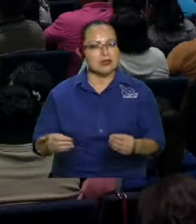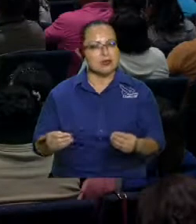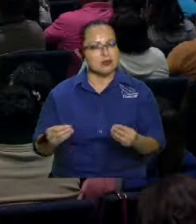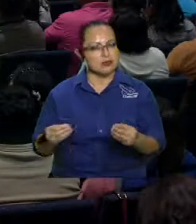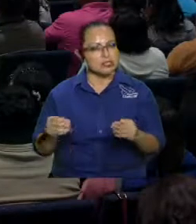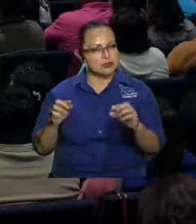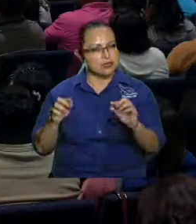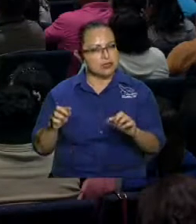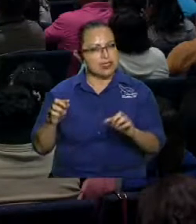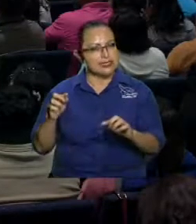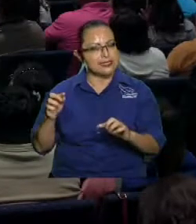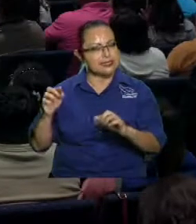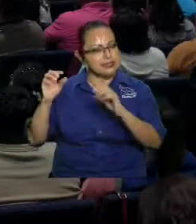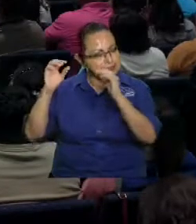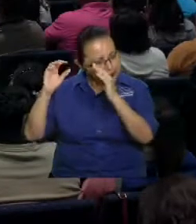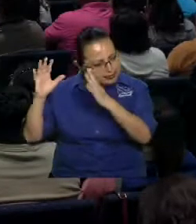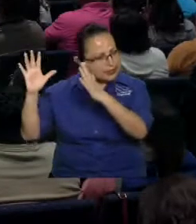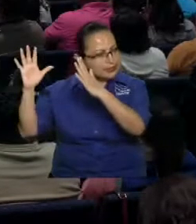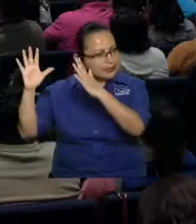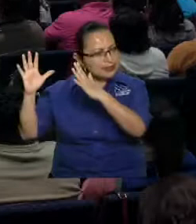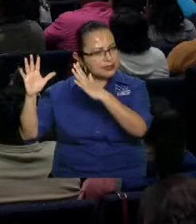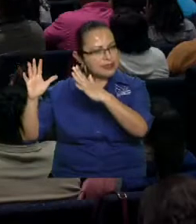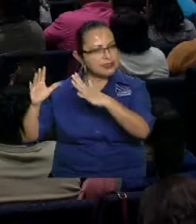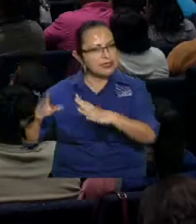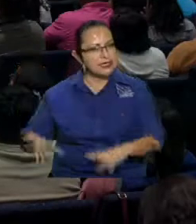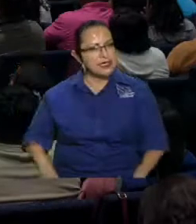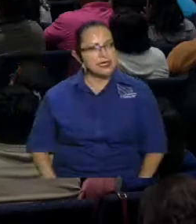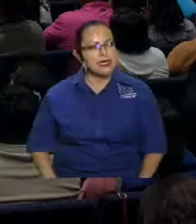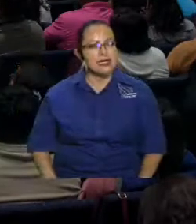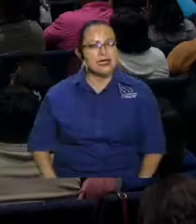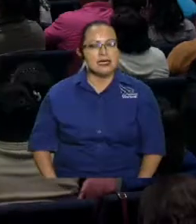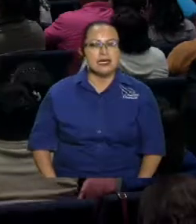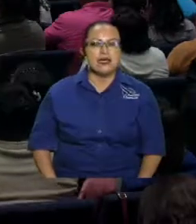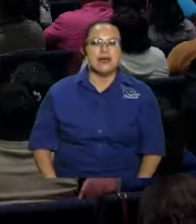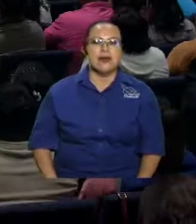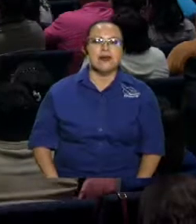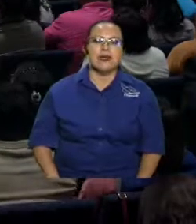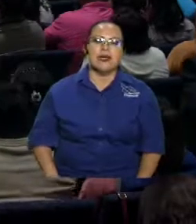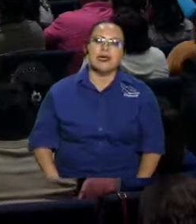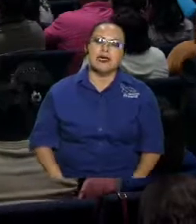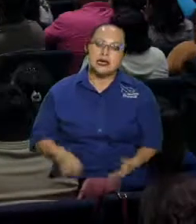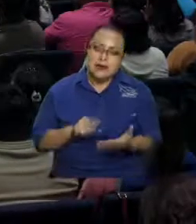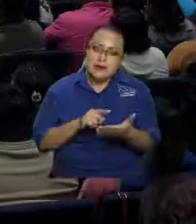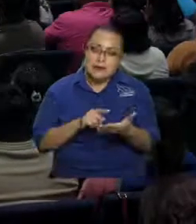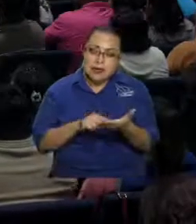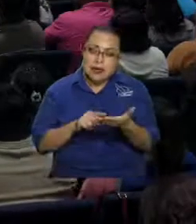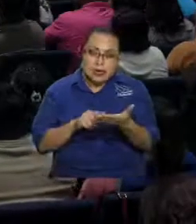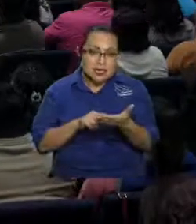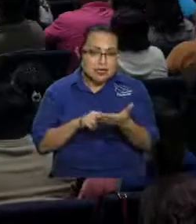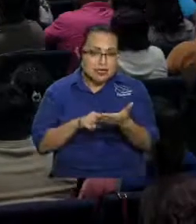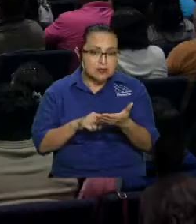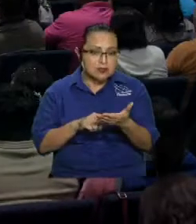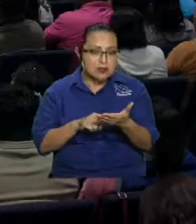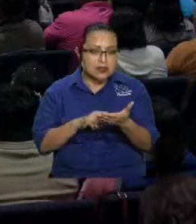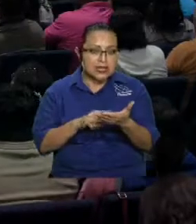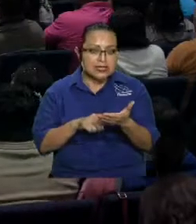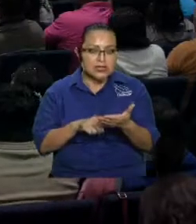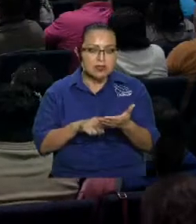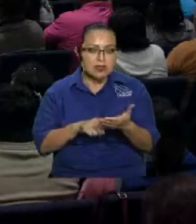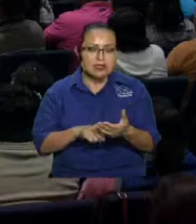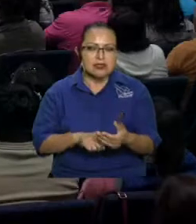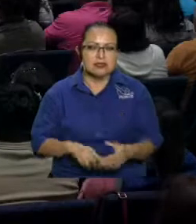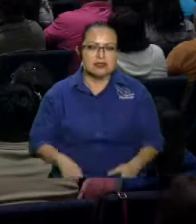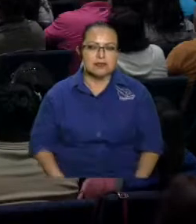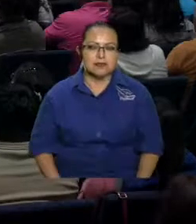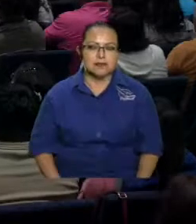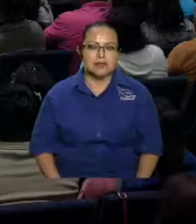Claro que hay algunos que son pilas, ¿verdad? Porque incluso calculan los intereses. Pero eso ya son profesionales en eso, ¿va?